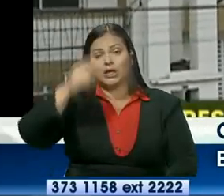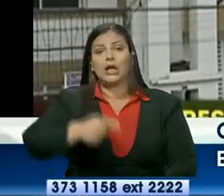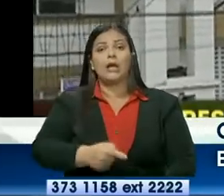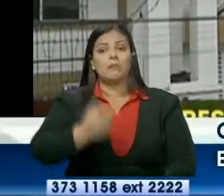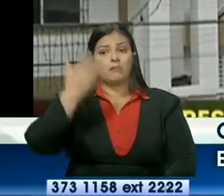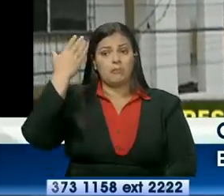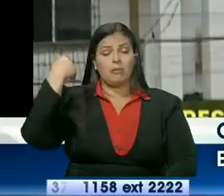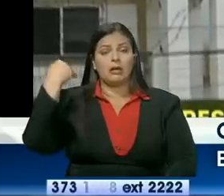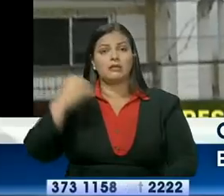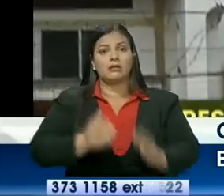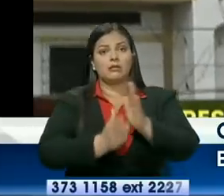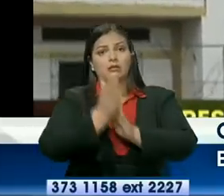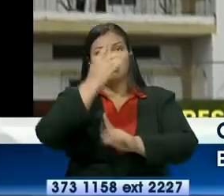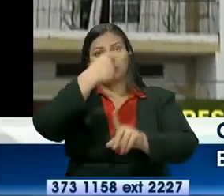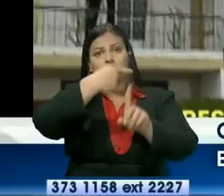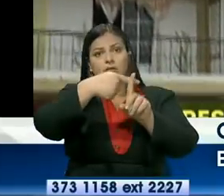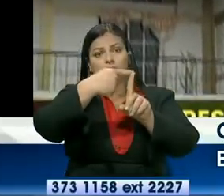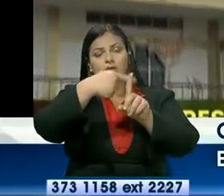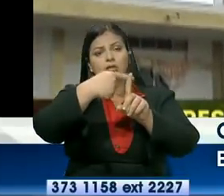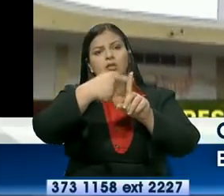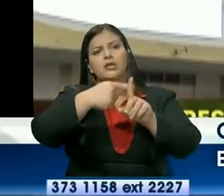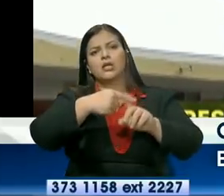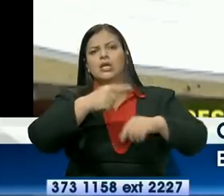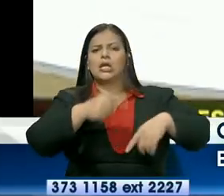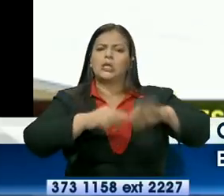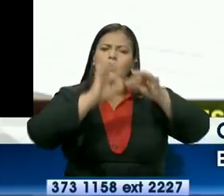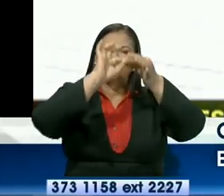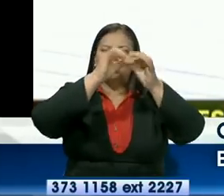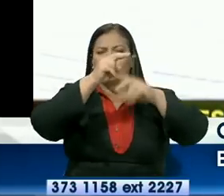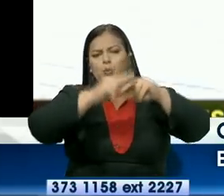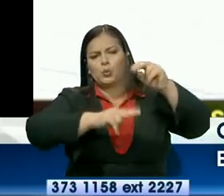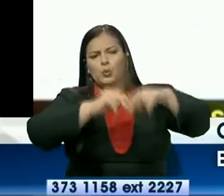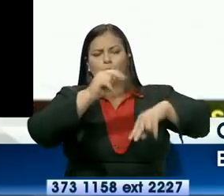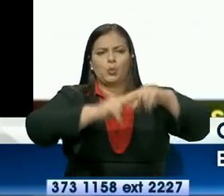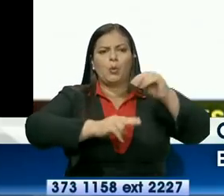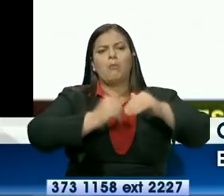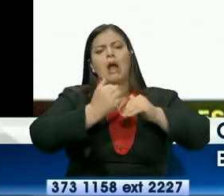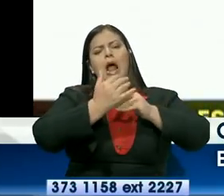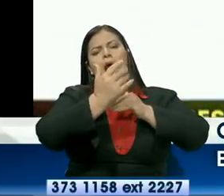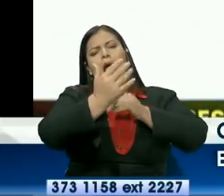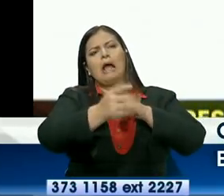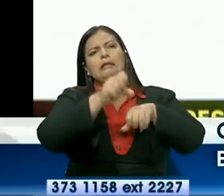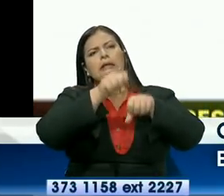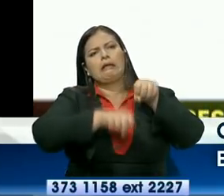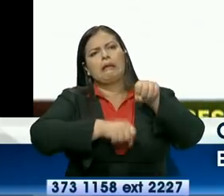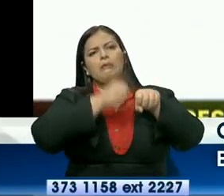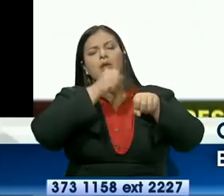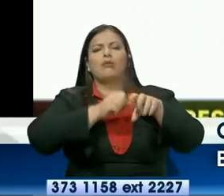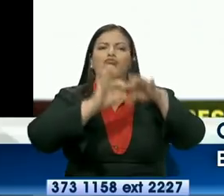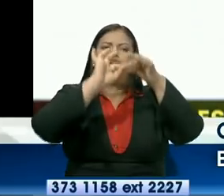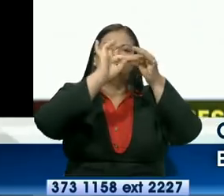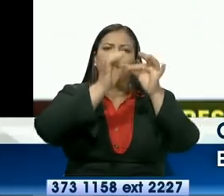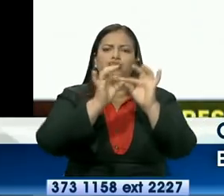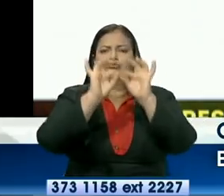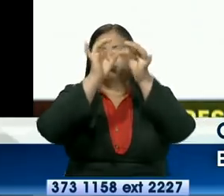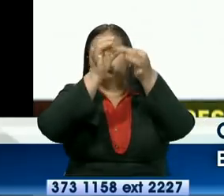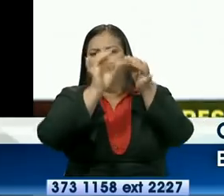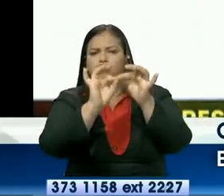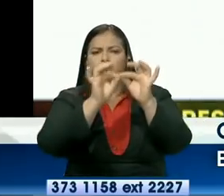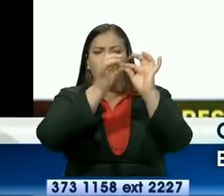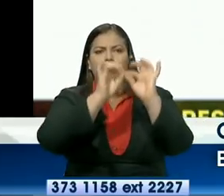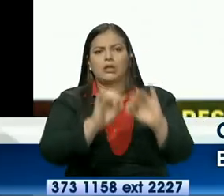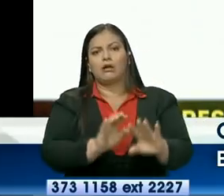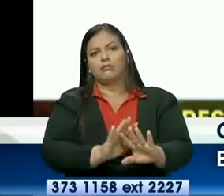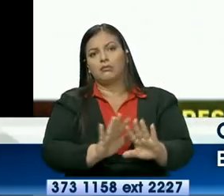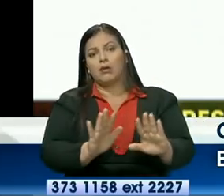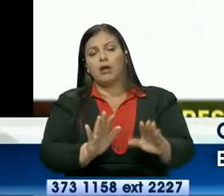vemos ahorita es la etapa actual regenerada, donde se realizan todos los actos católicos. Mucho tuvo que